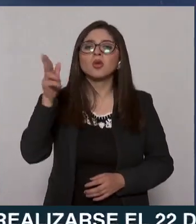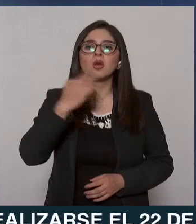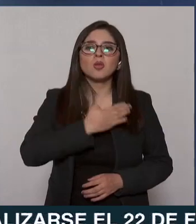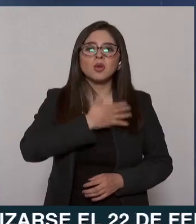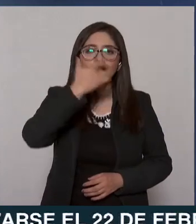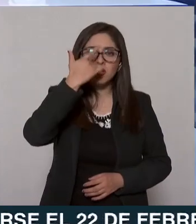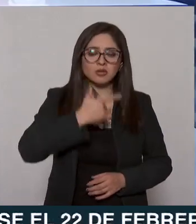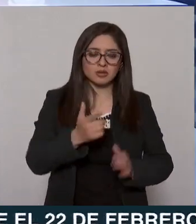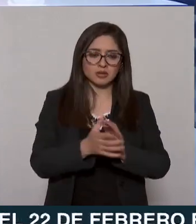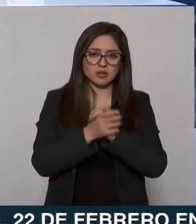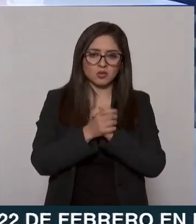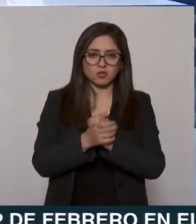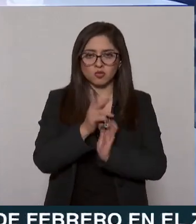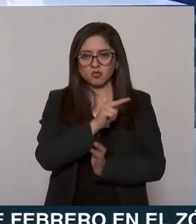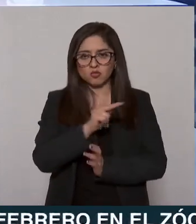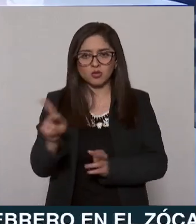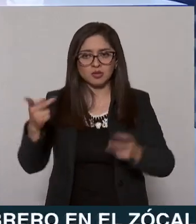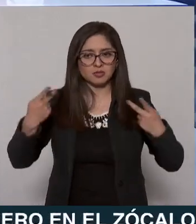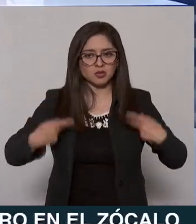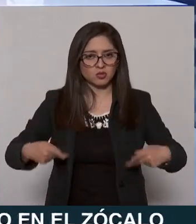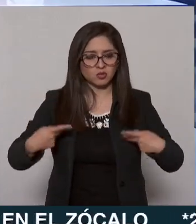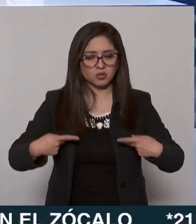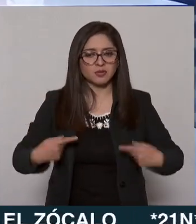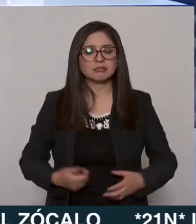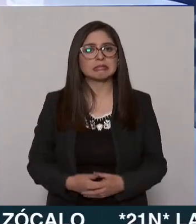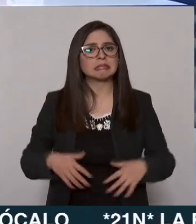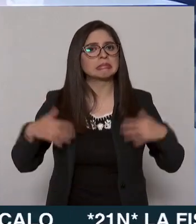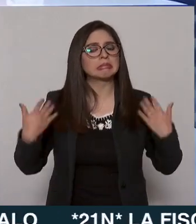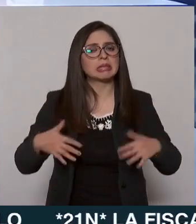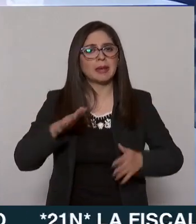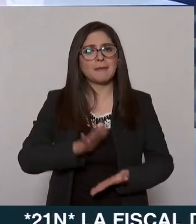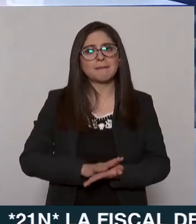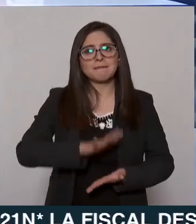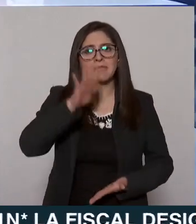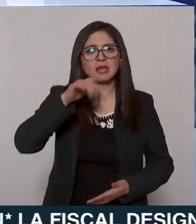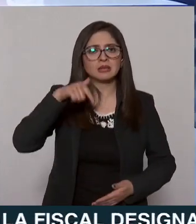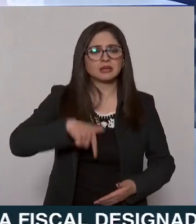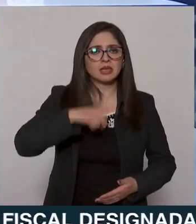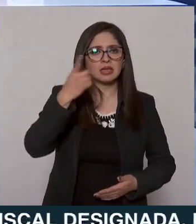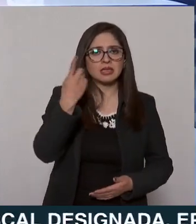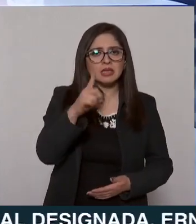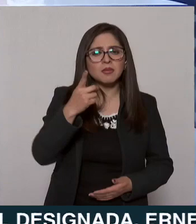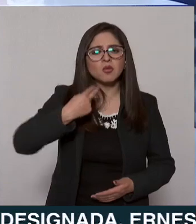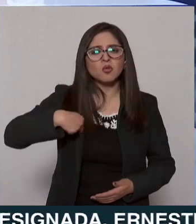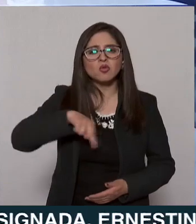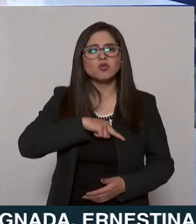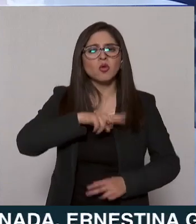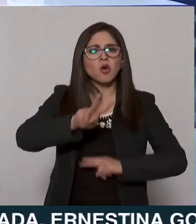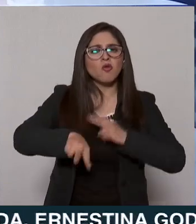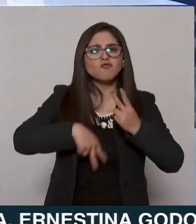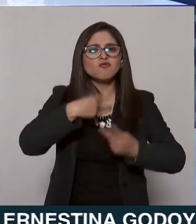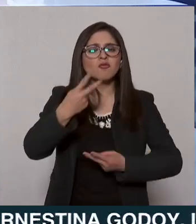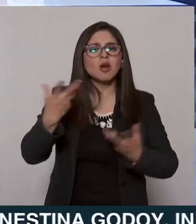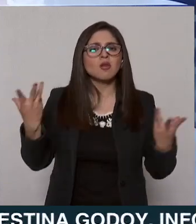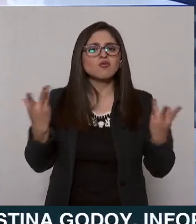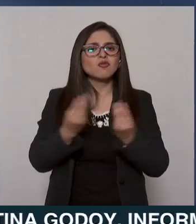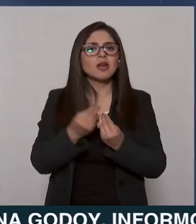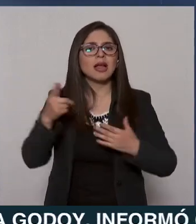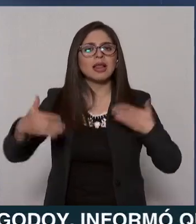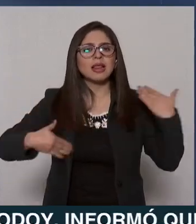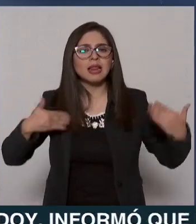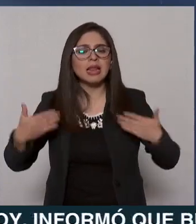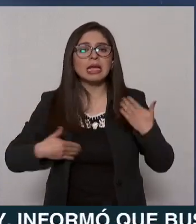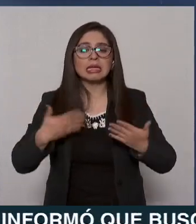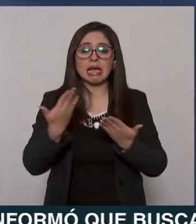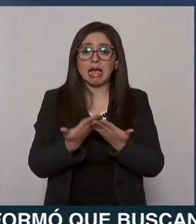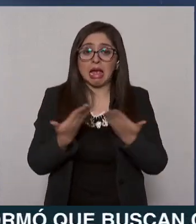público. Oye, y sobre todo en esta época de diciembre, ¿no? Que la gente, pues ya ves que salimos a divertirnos y que hay alcoholímetro a las